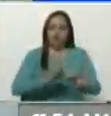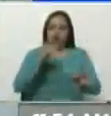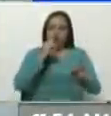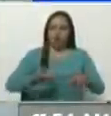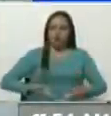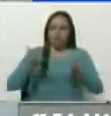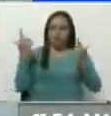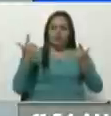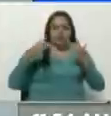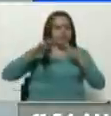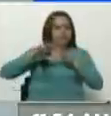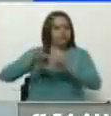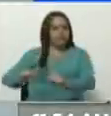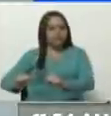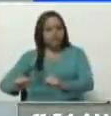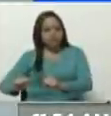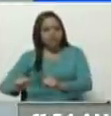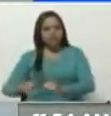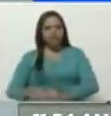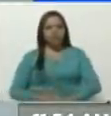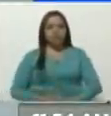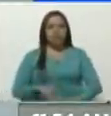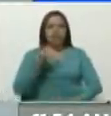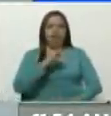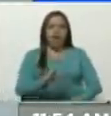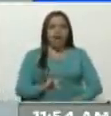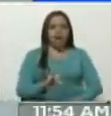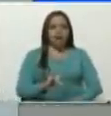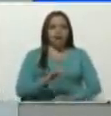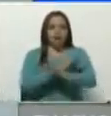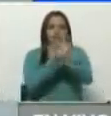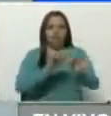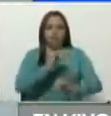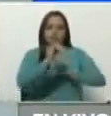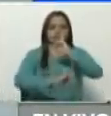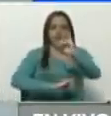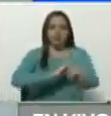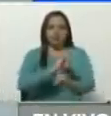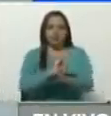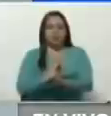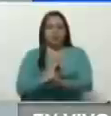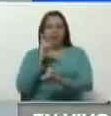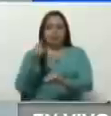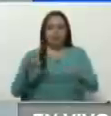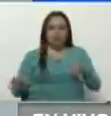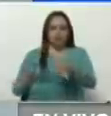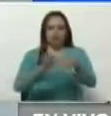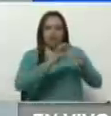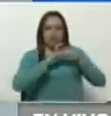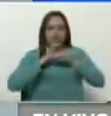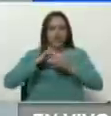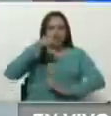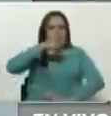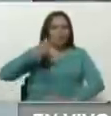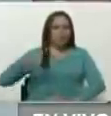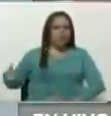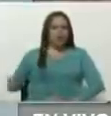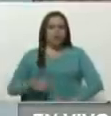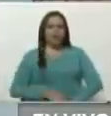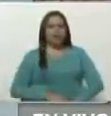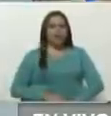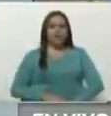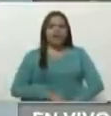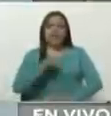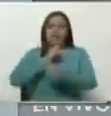ojo, tiene vocación internacionalista y por lo tanto de unidad y alianza con los pueblos explotados del